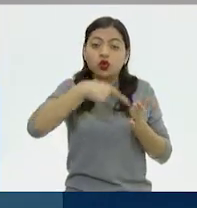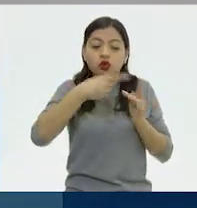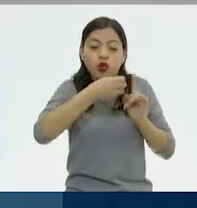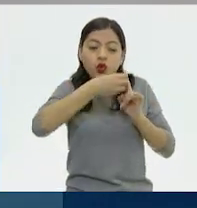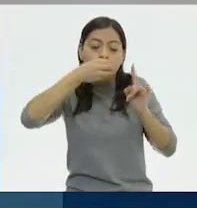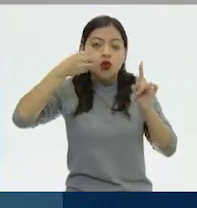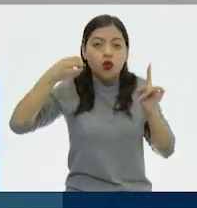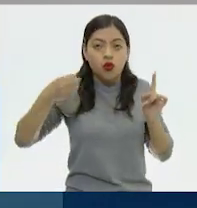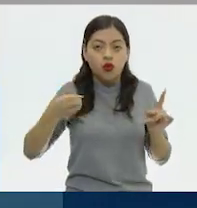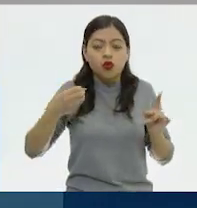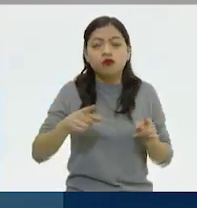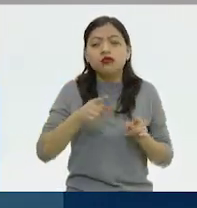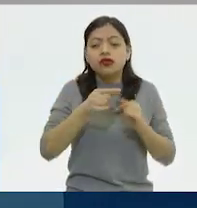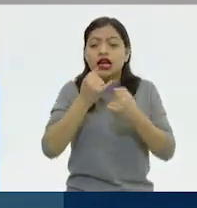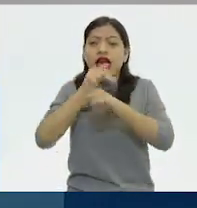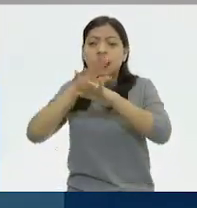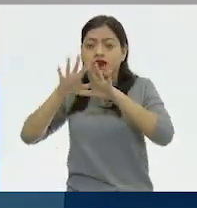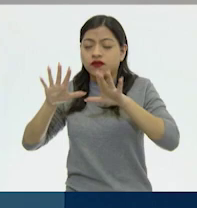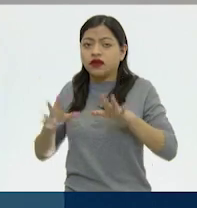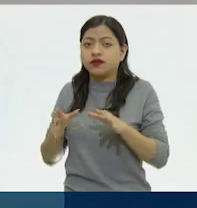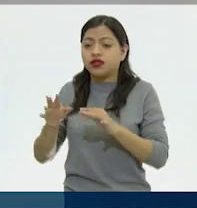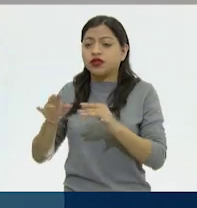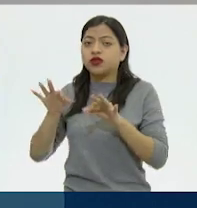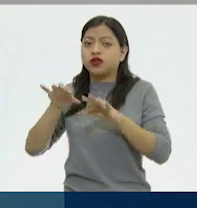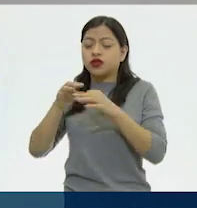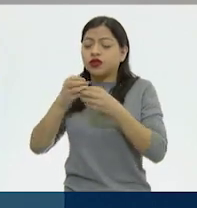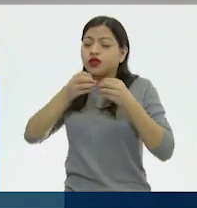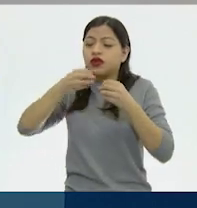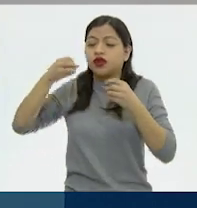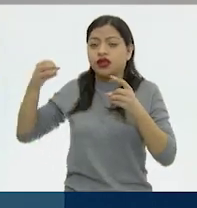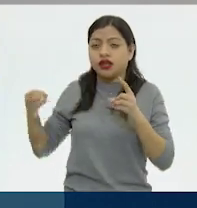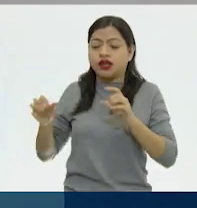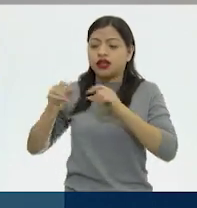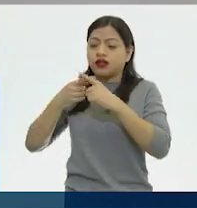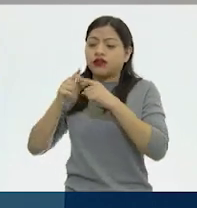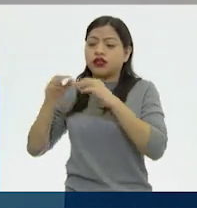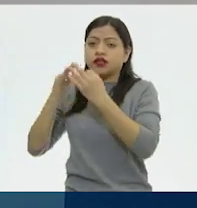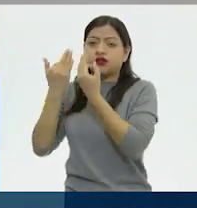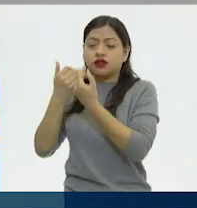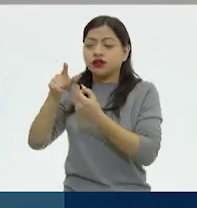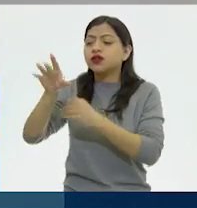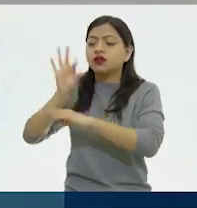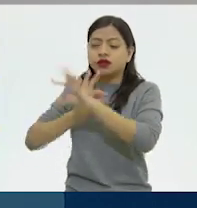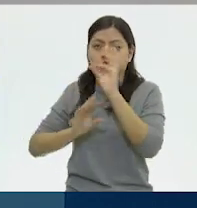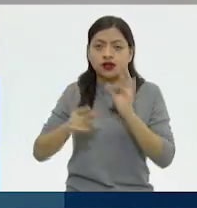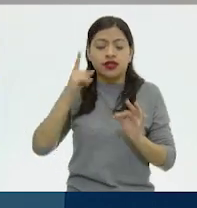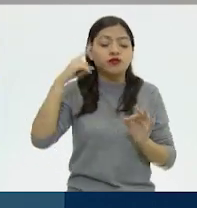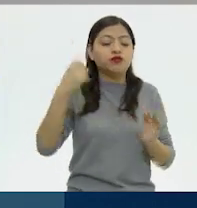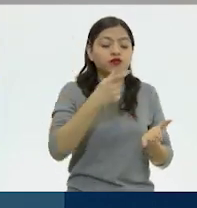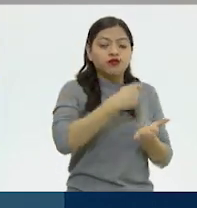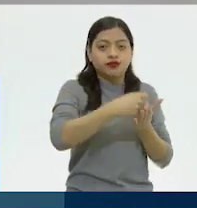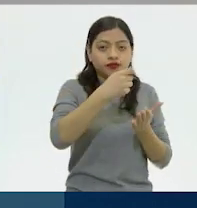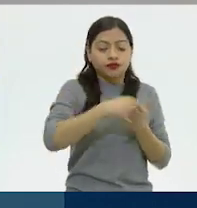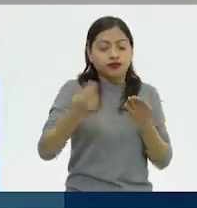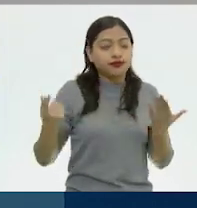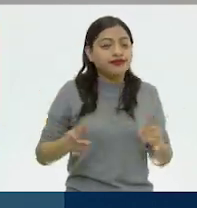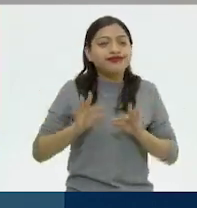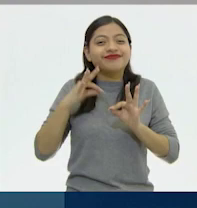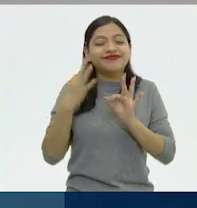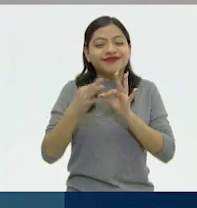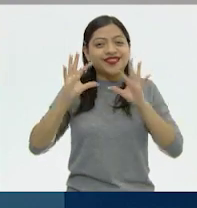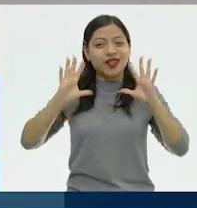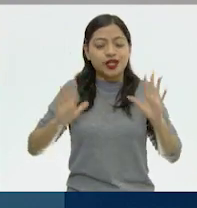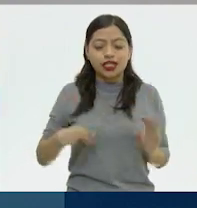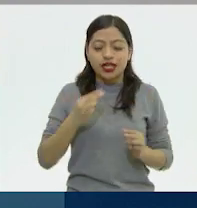mediante alguno de los sintetizadores de información que ya hemos estado estudiando. Pues bueno, creo que ahora sí ya tenemos todos